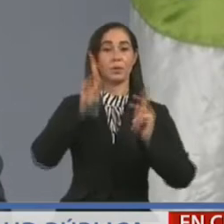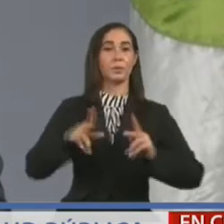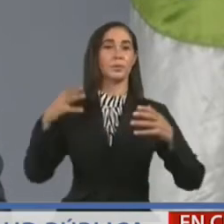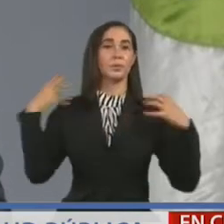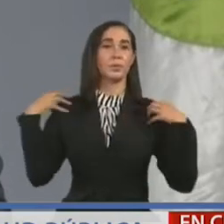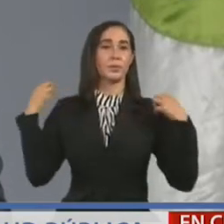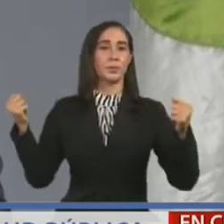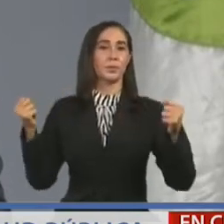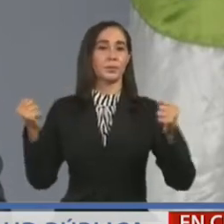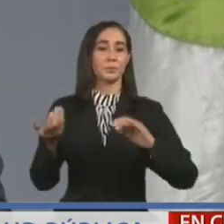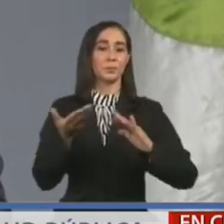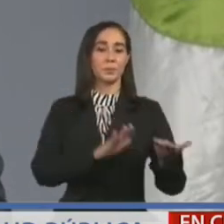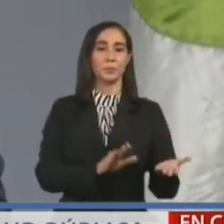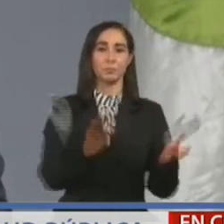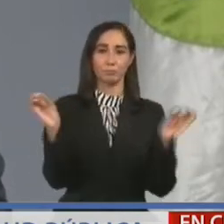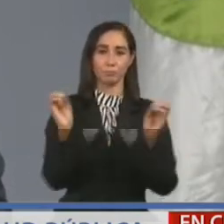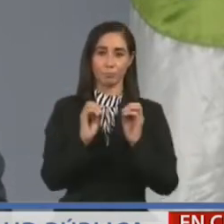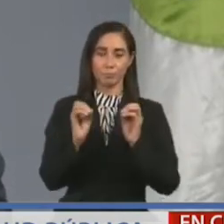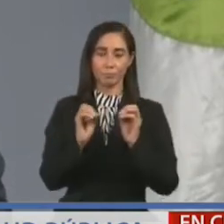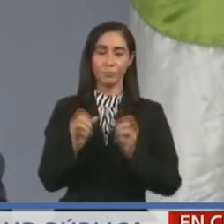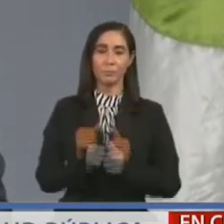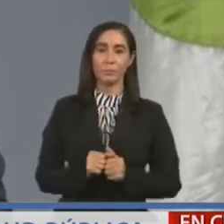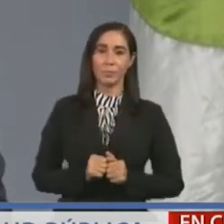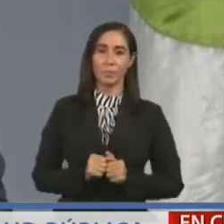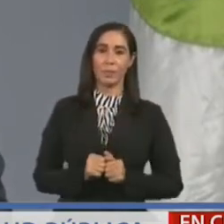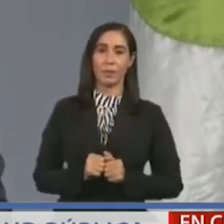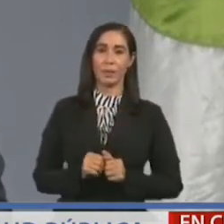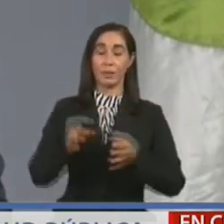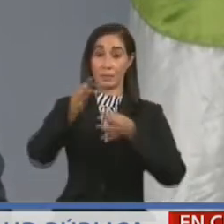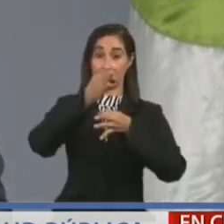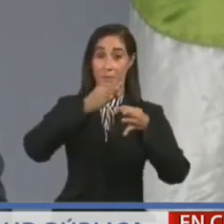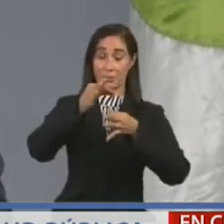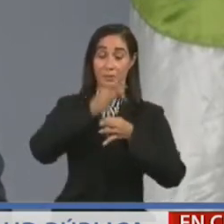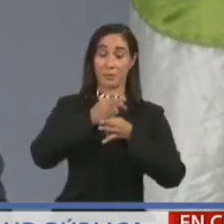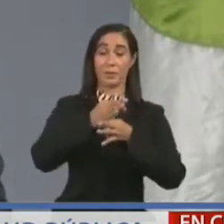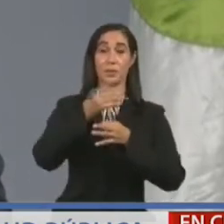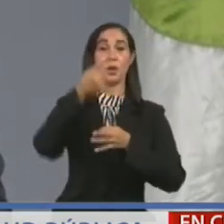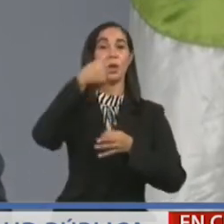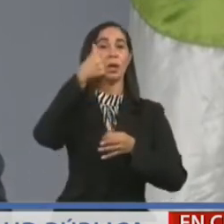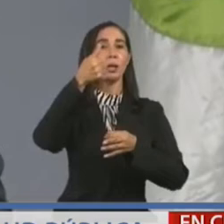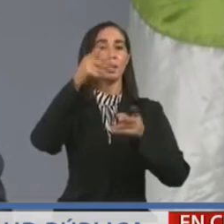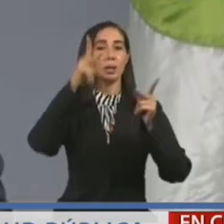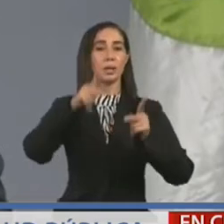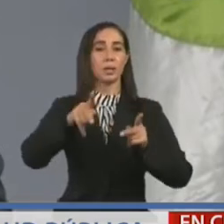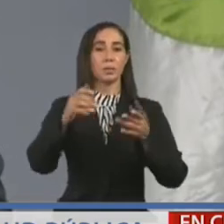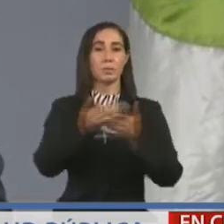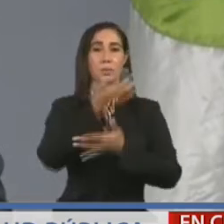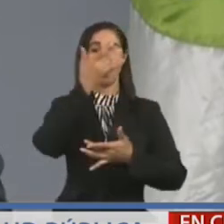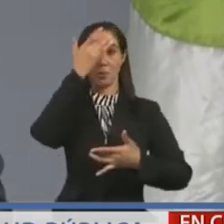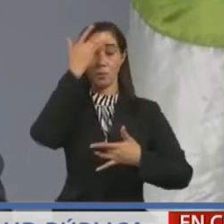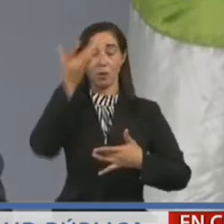recuperado, 0 fallecimiento. Duarte, 10 casos nuevos,